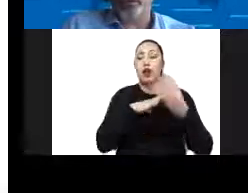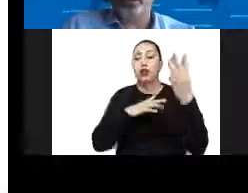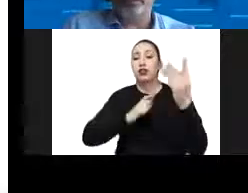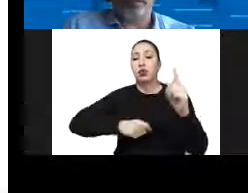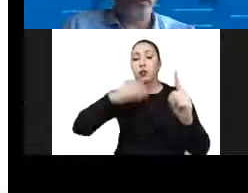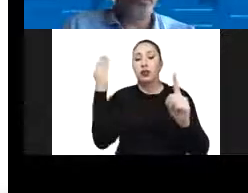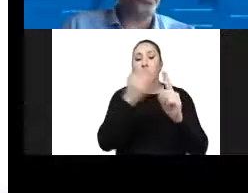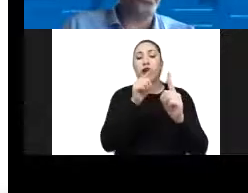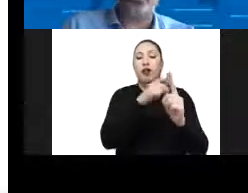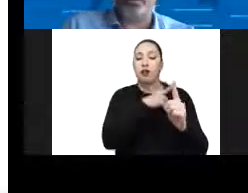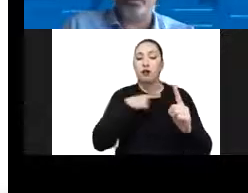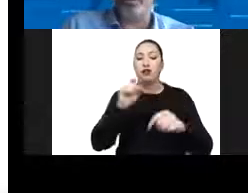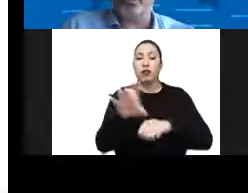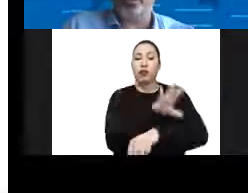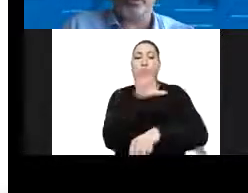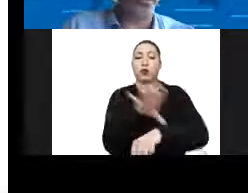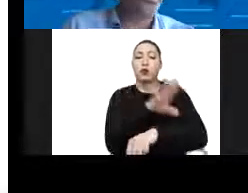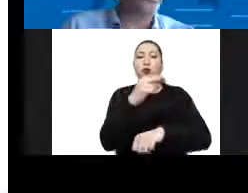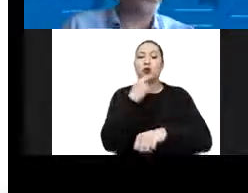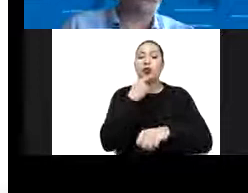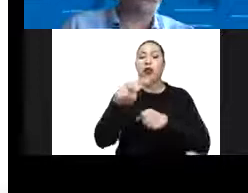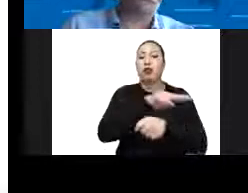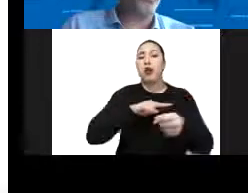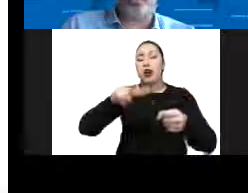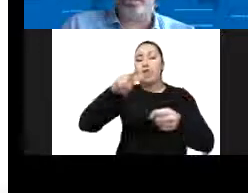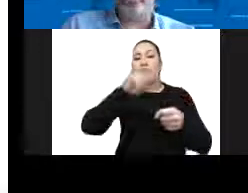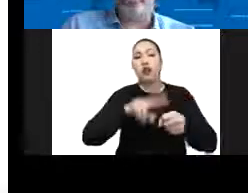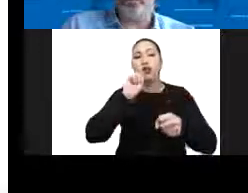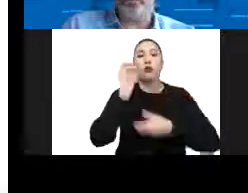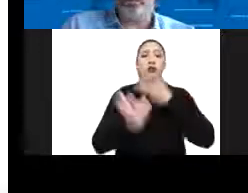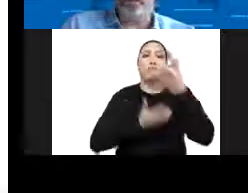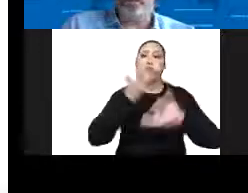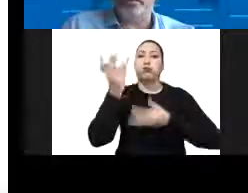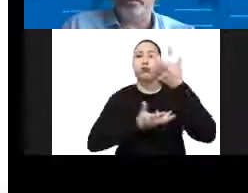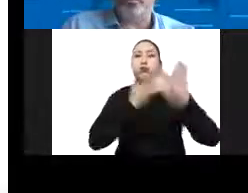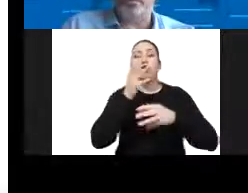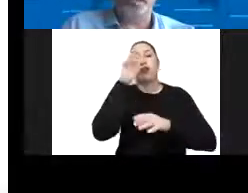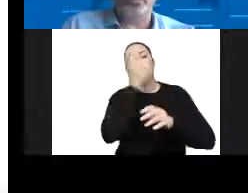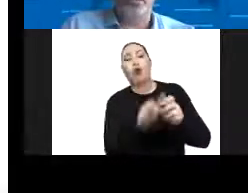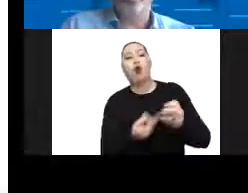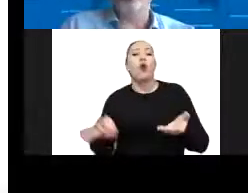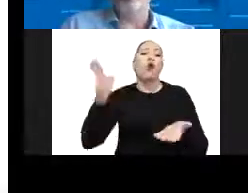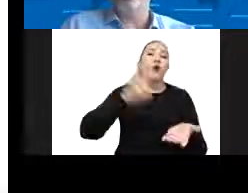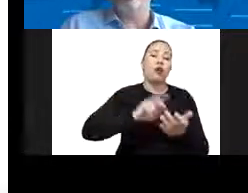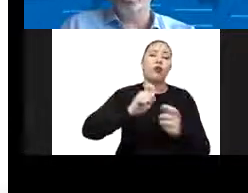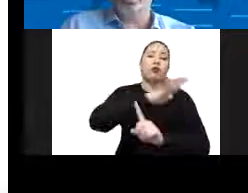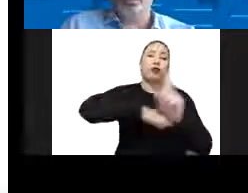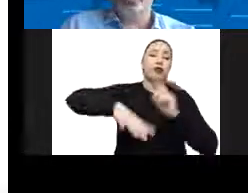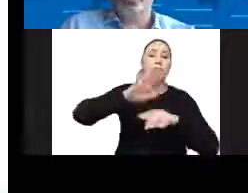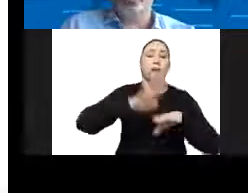energéticamente eficientes, lo que mencionaba anteriormente de los temas de cambio climático, eficiencia energética de los sistemas, pero